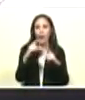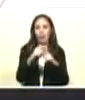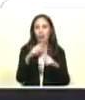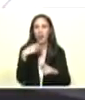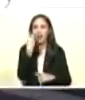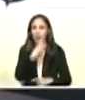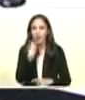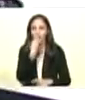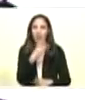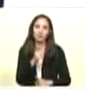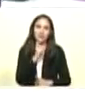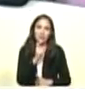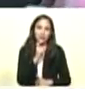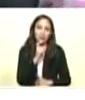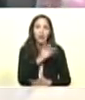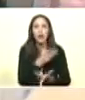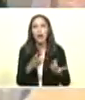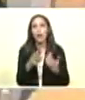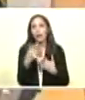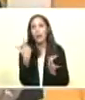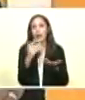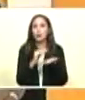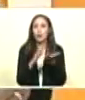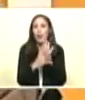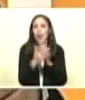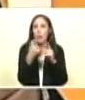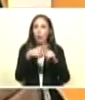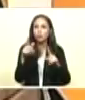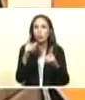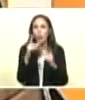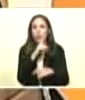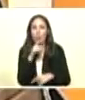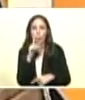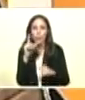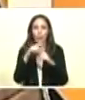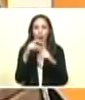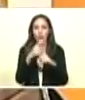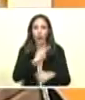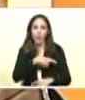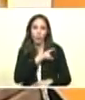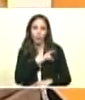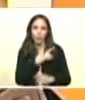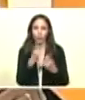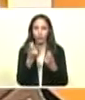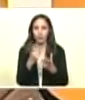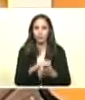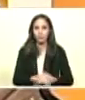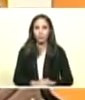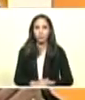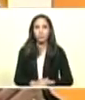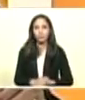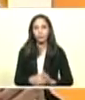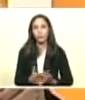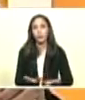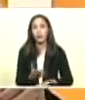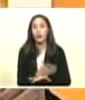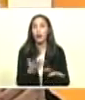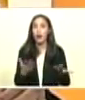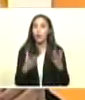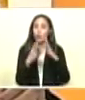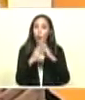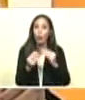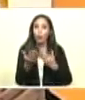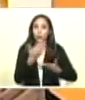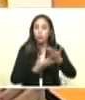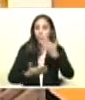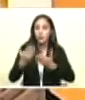y a través de las casas de cambio de la moneda petro, que bueno, poco a poco